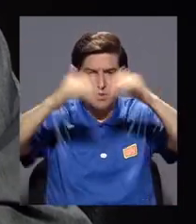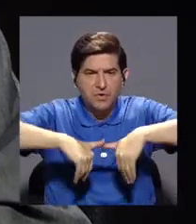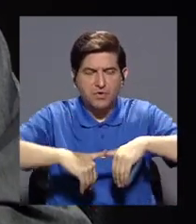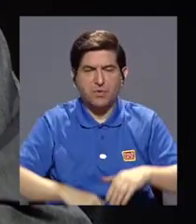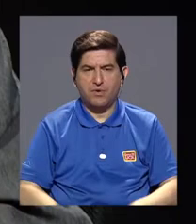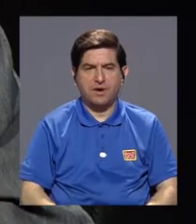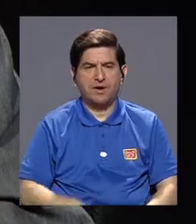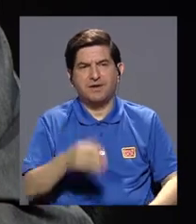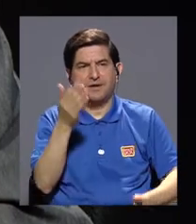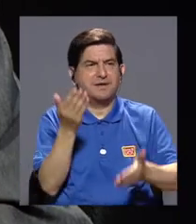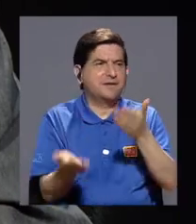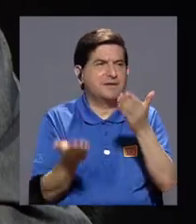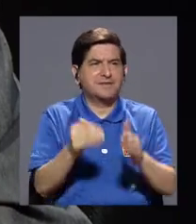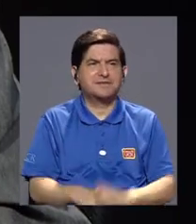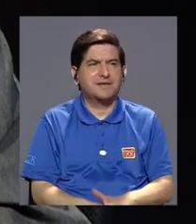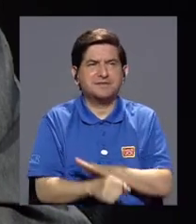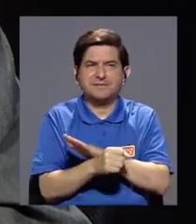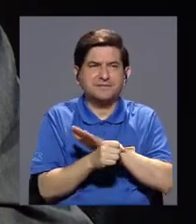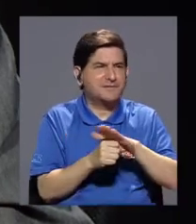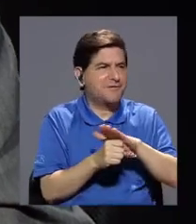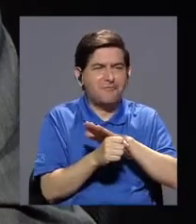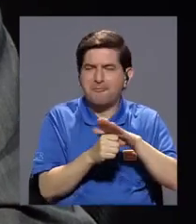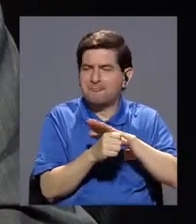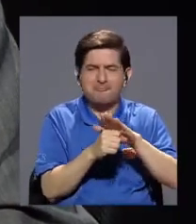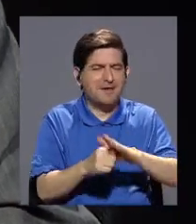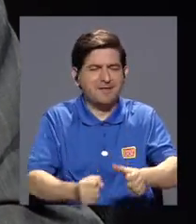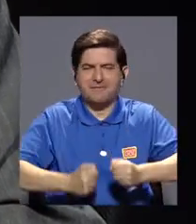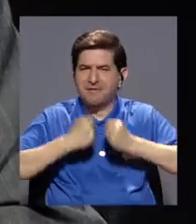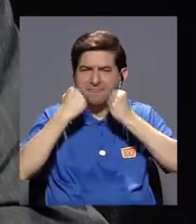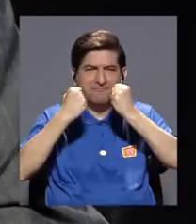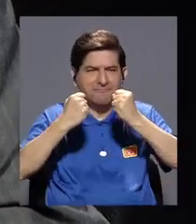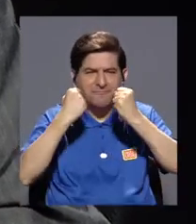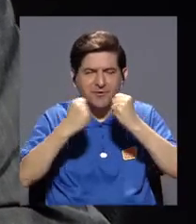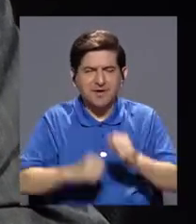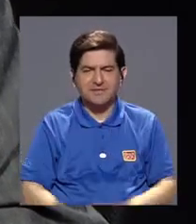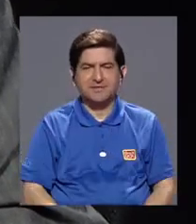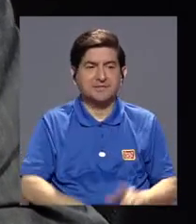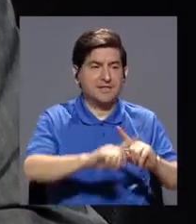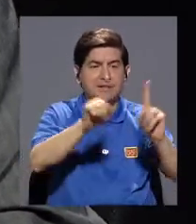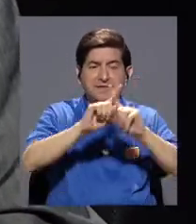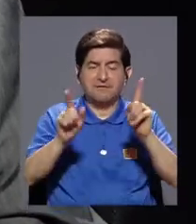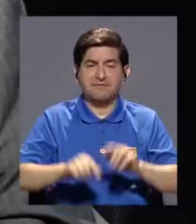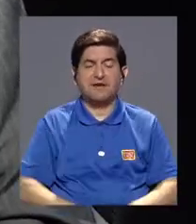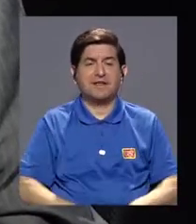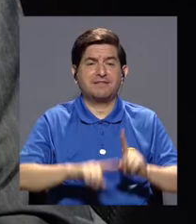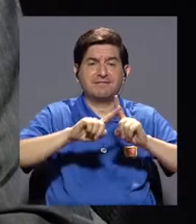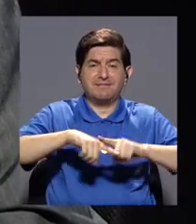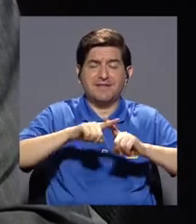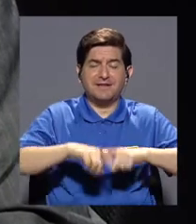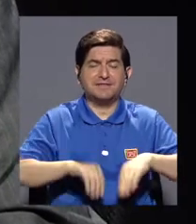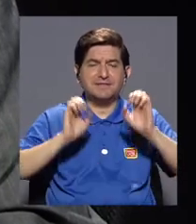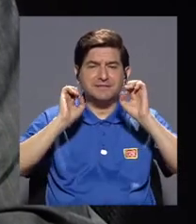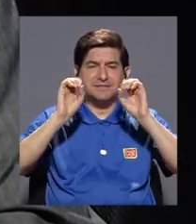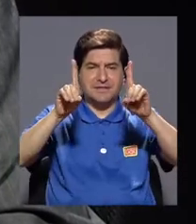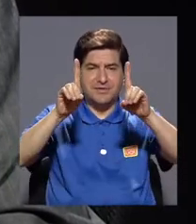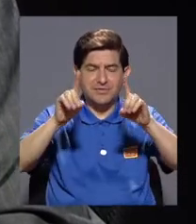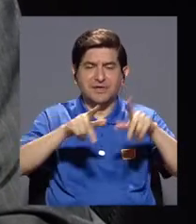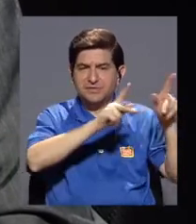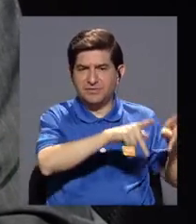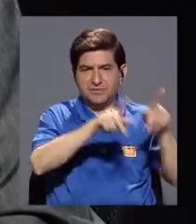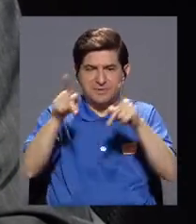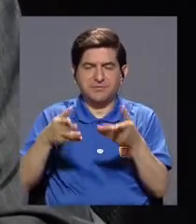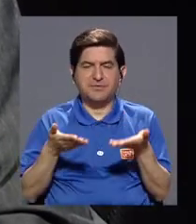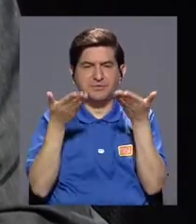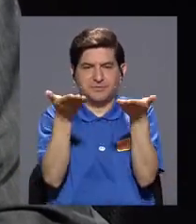ninguna, o no son suficientemente fuertes las tendencias para educar en ese sentido a la gente.